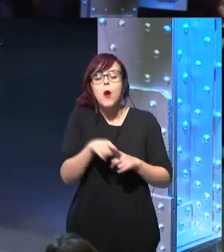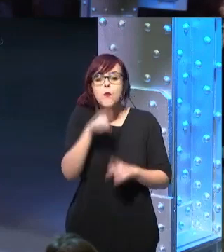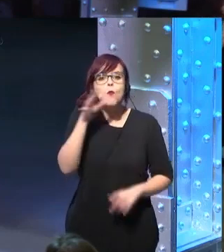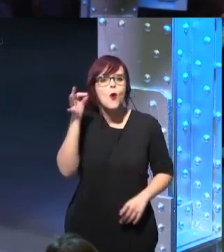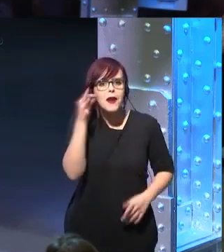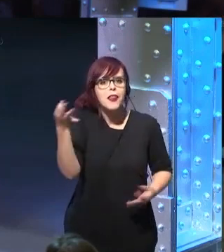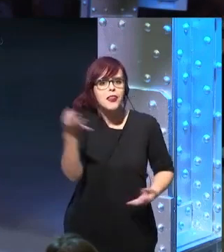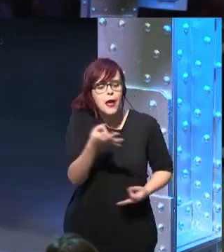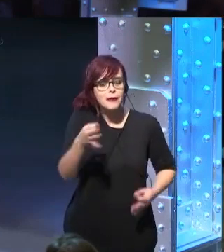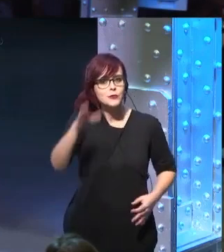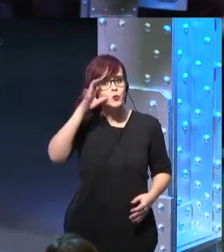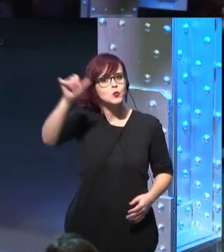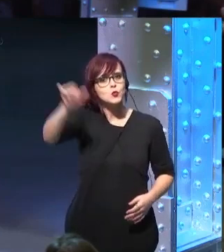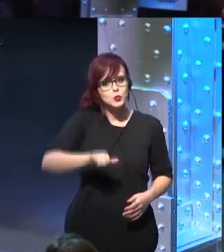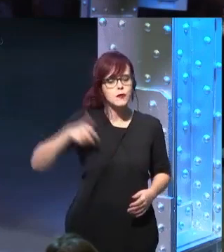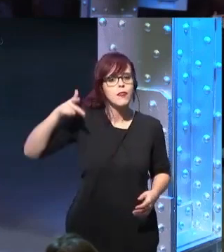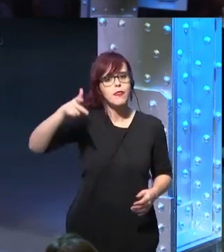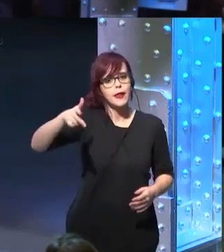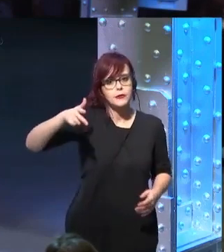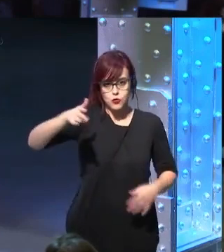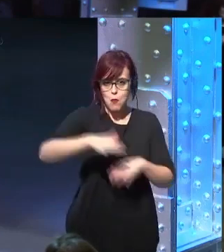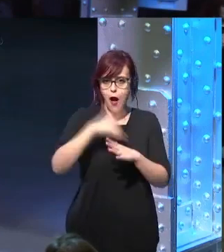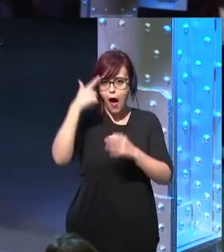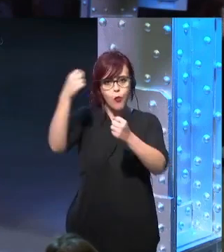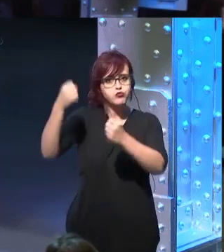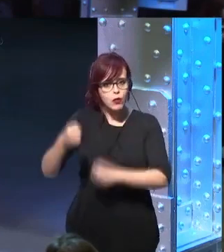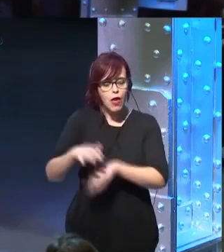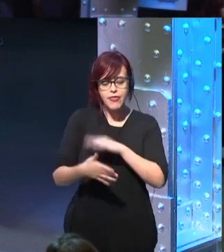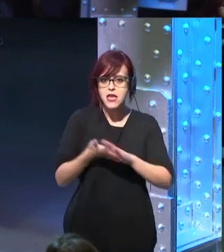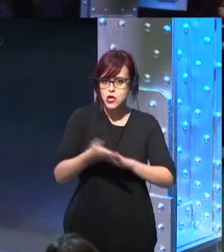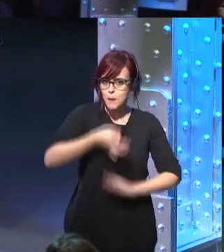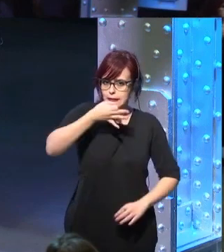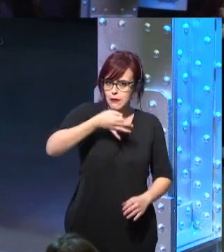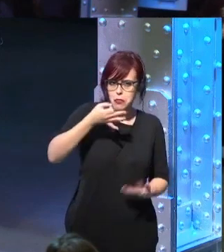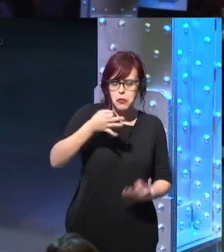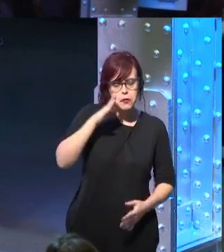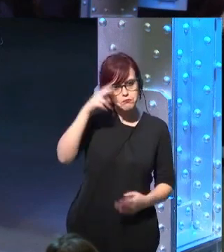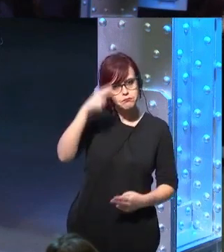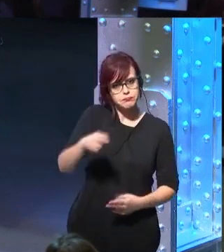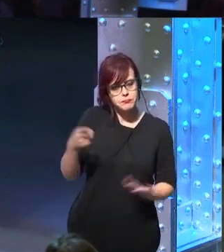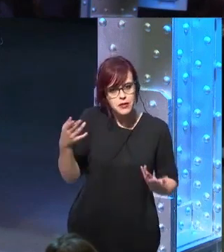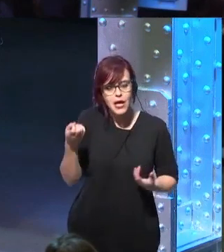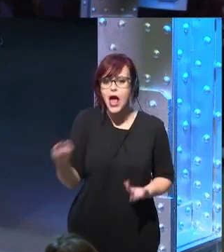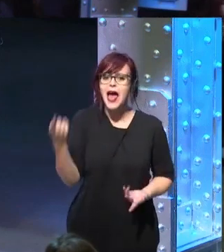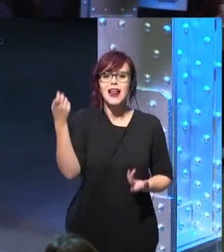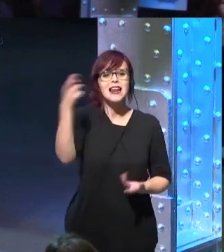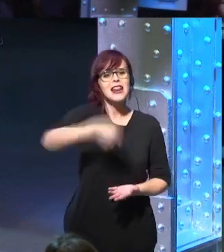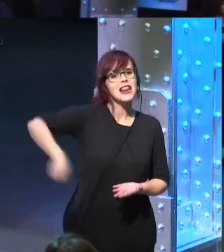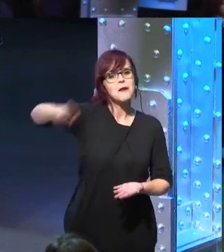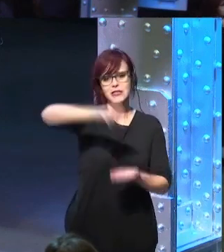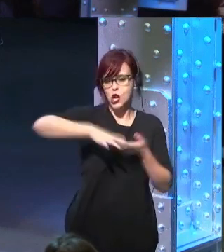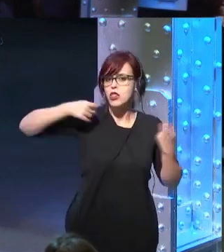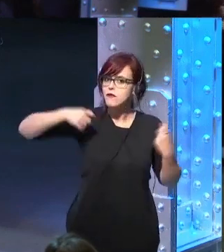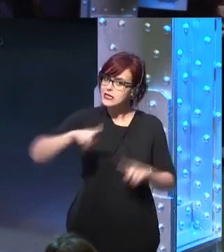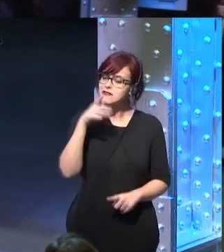ser escuchada y que merezca que se le reconozca la autoridad de sus comentarios? Evidentemente no creo que haga falta recalcar que es un